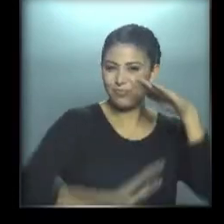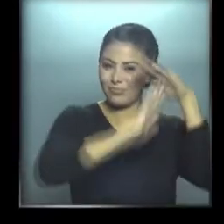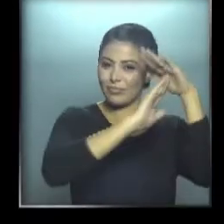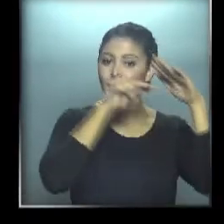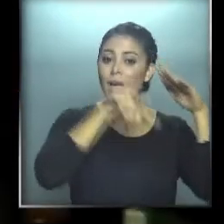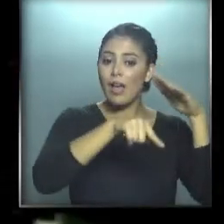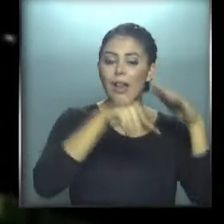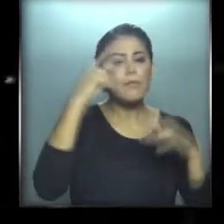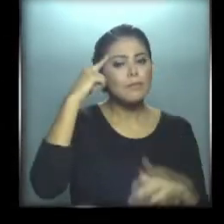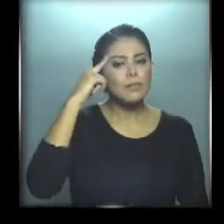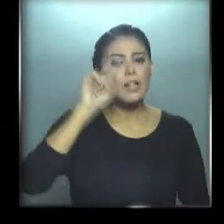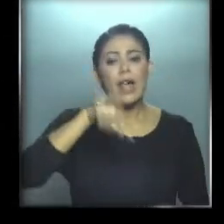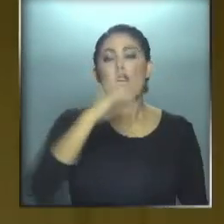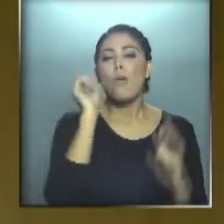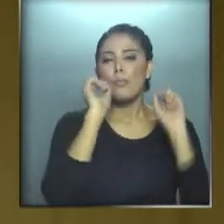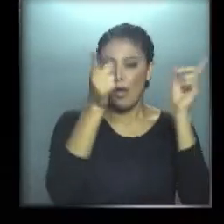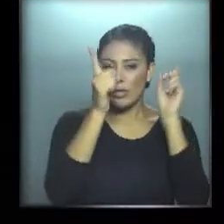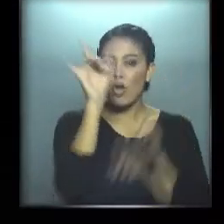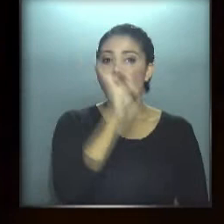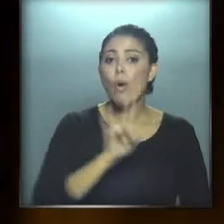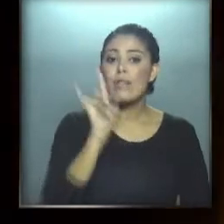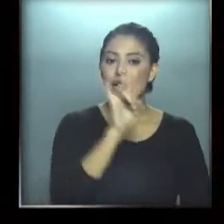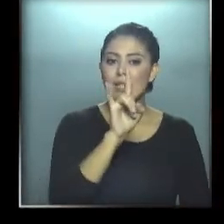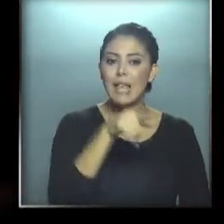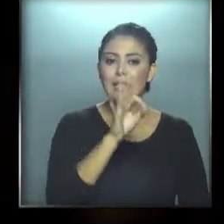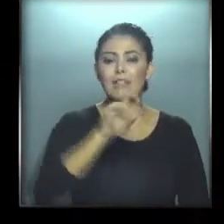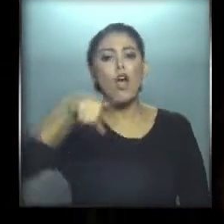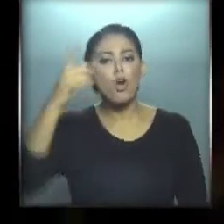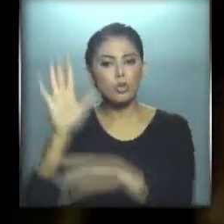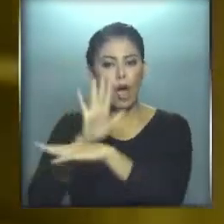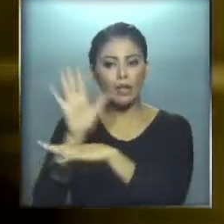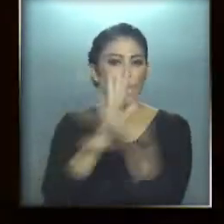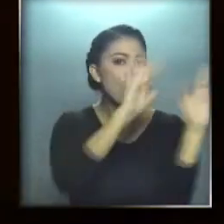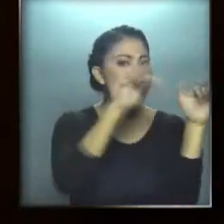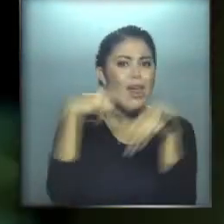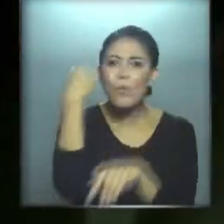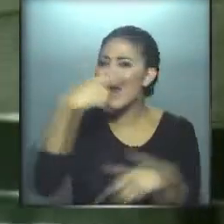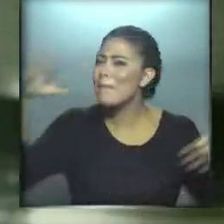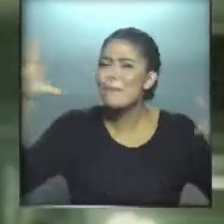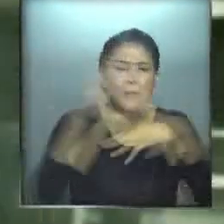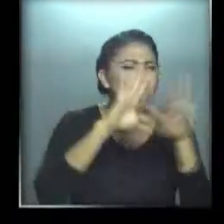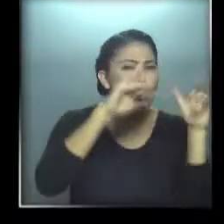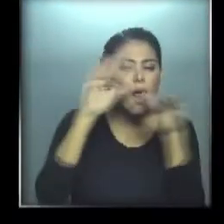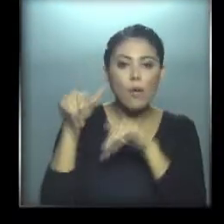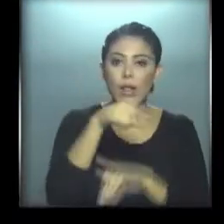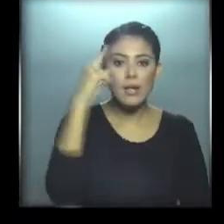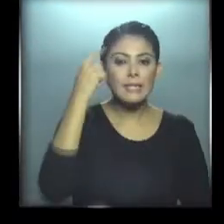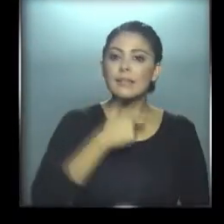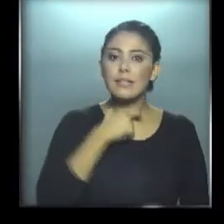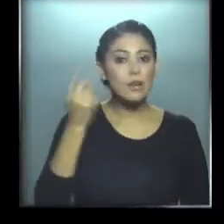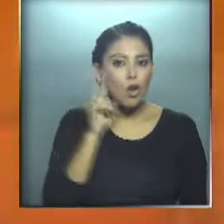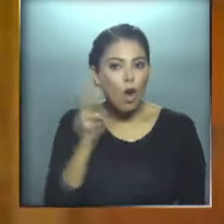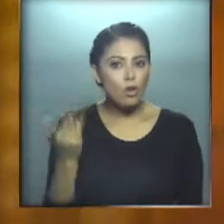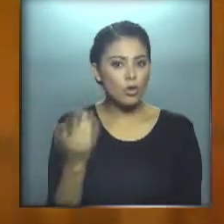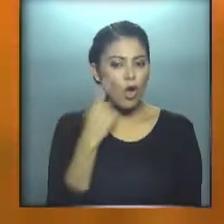encuentra con que tiene, él es un profesor universitario, y se encuentra con que hay un actor que es exactamente igual a él, pero exactamente igual a él. Y decide ir a conocerlo